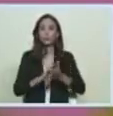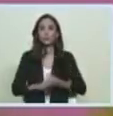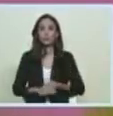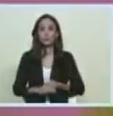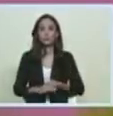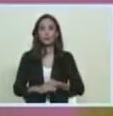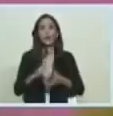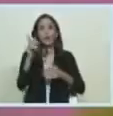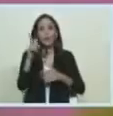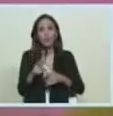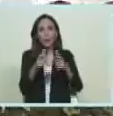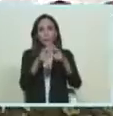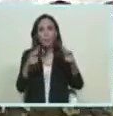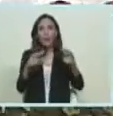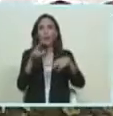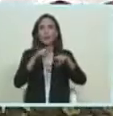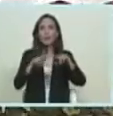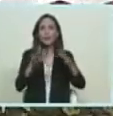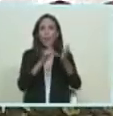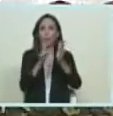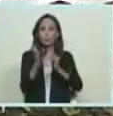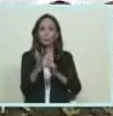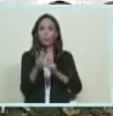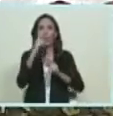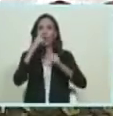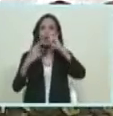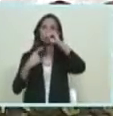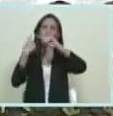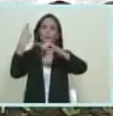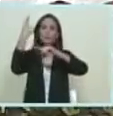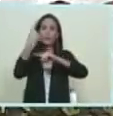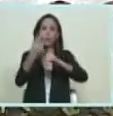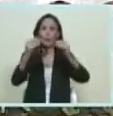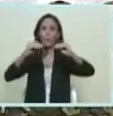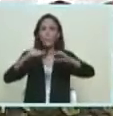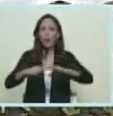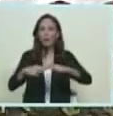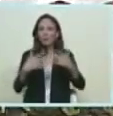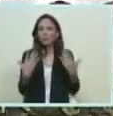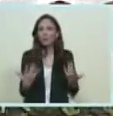y el próximo año el carné de la patria. Mira, yo tuve una reunión ayer